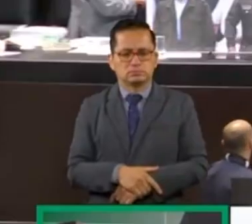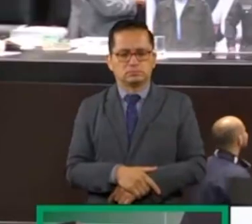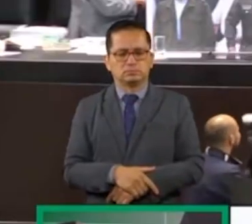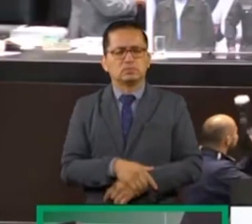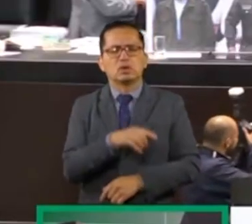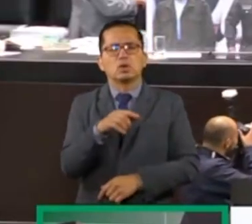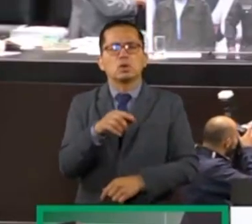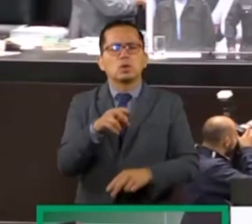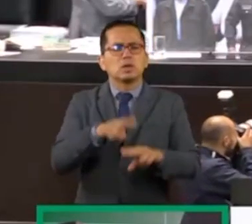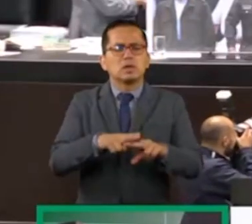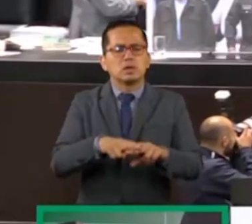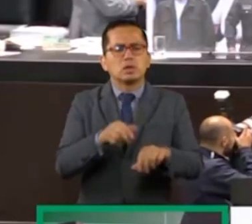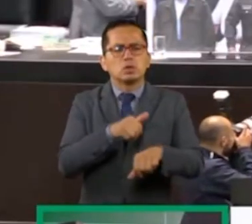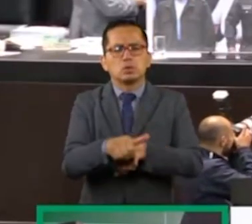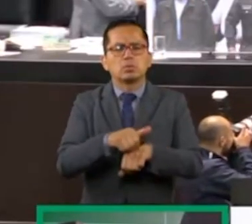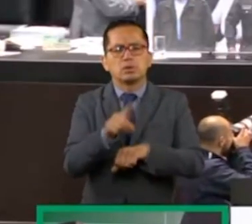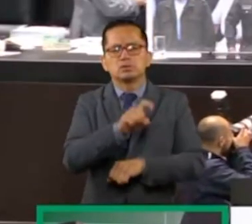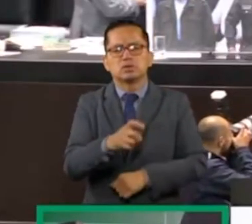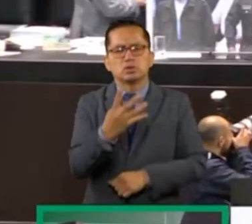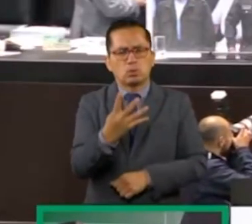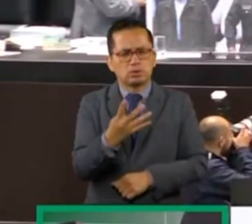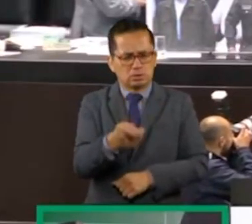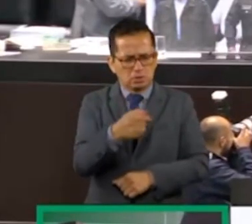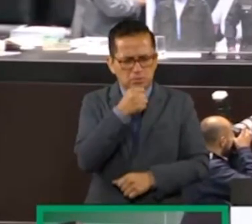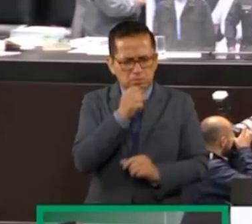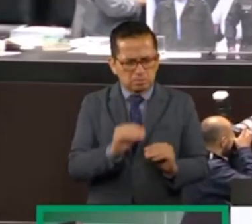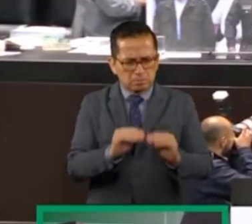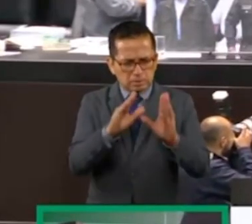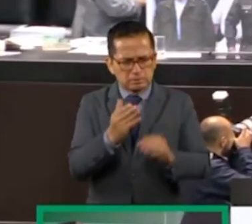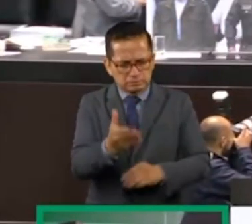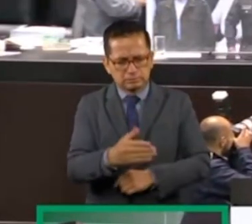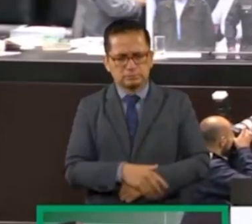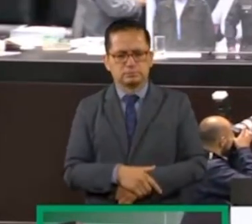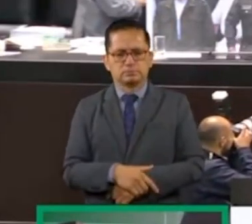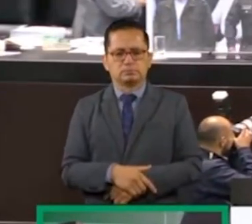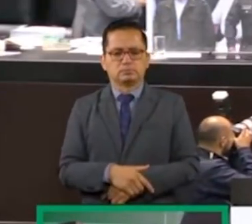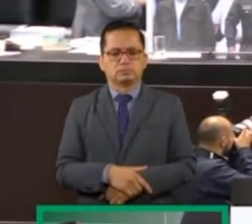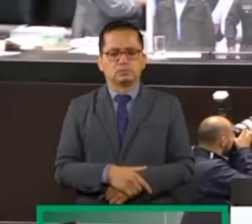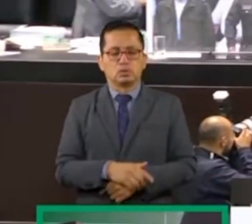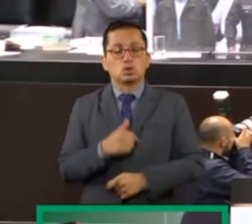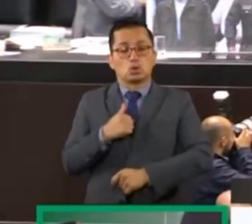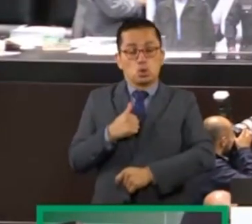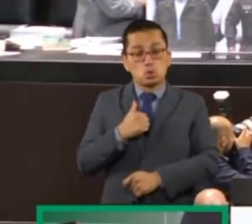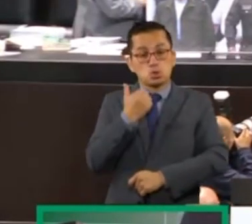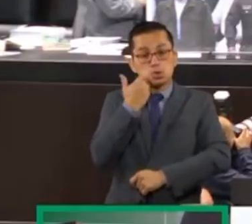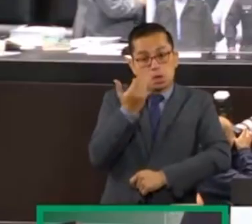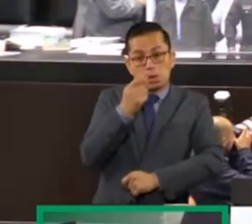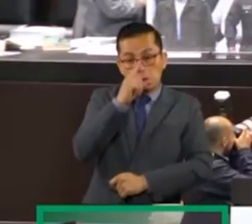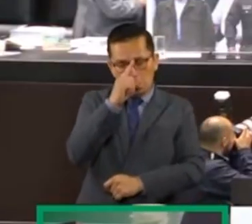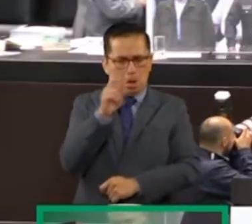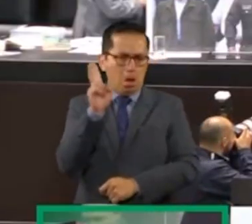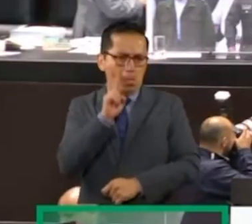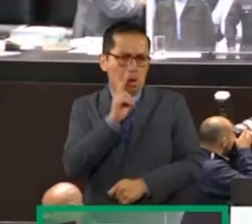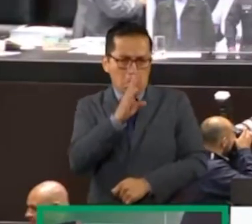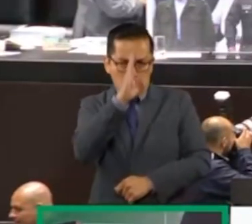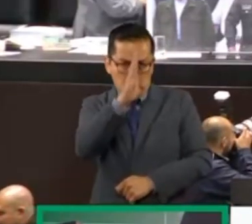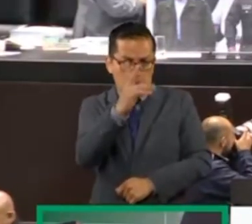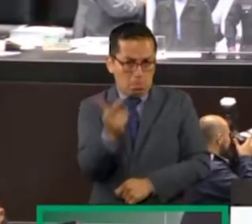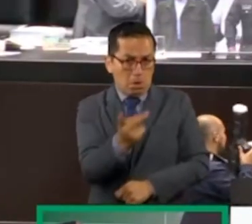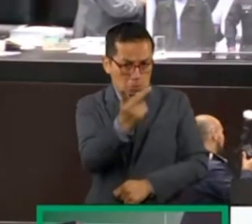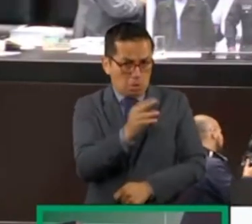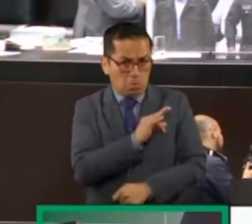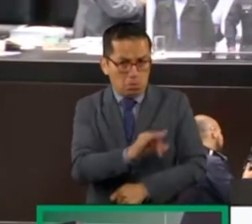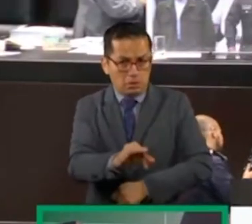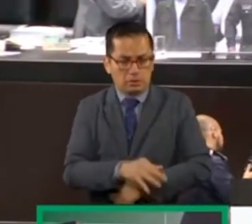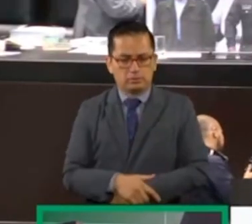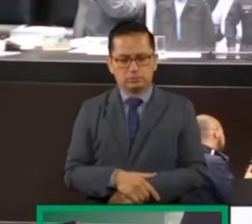Curul 104, ya tiene sonido. Sí. Con su permiso, presidente, quisiera ver si me permite una pregunta a la diputada oradora. ¿Acepta